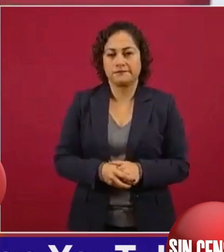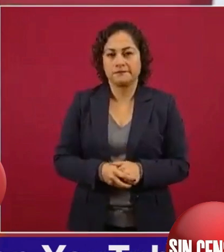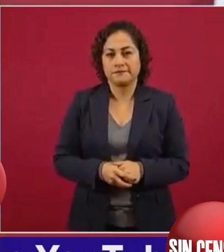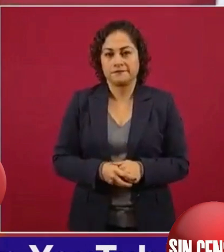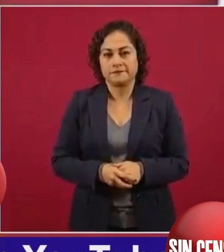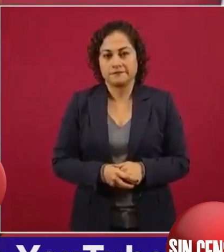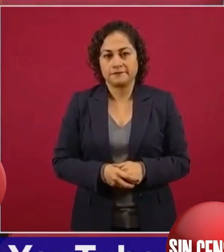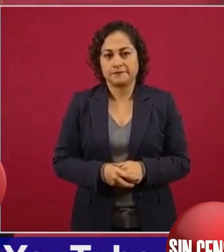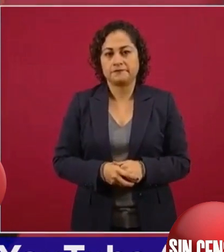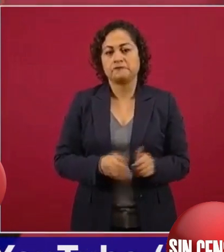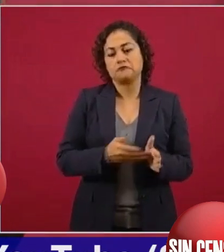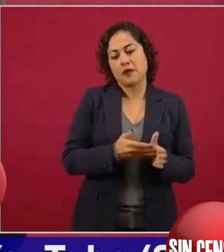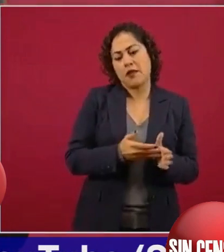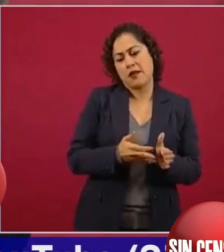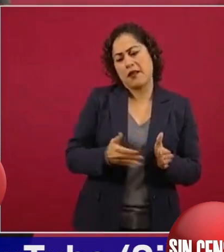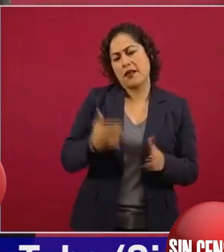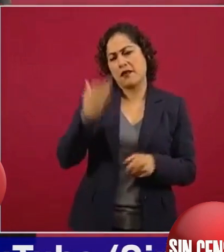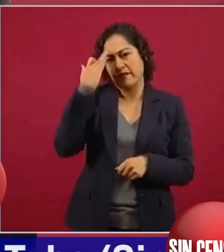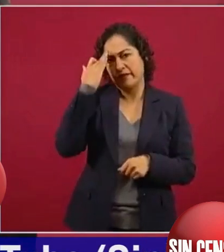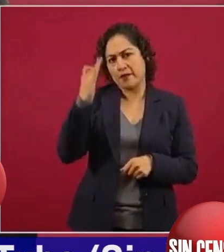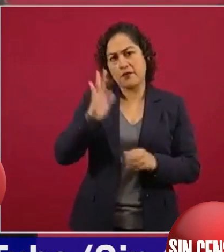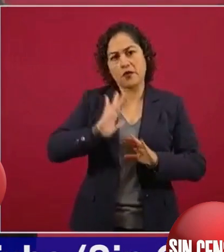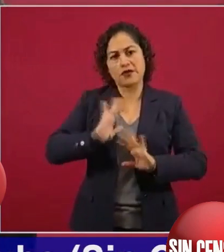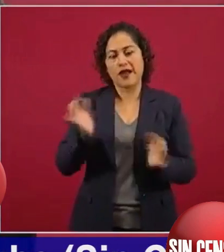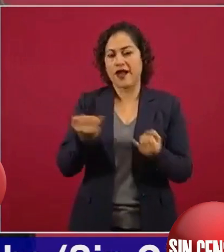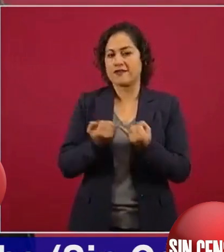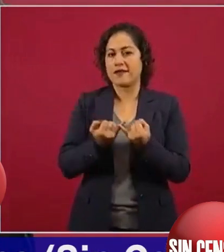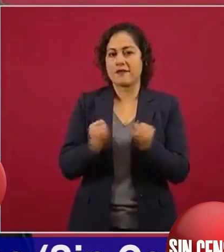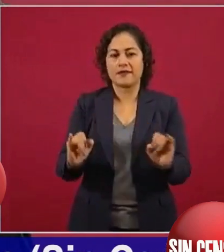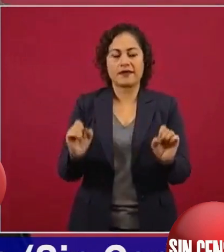Se logra la independencia,